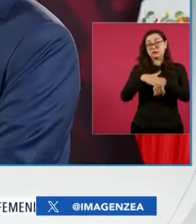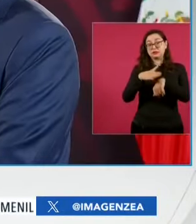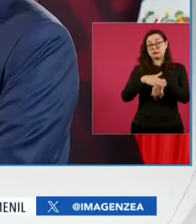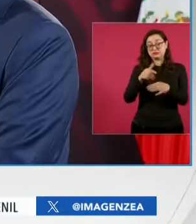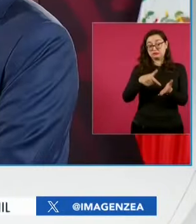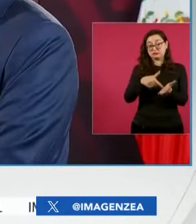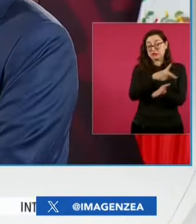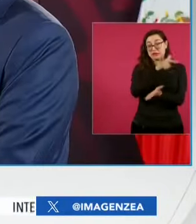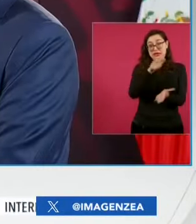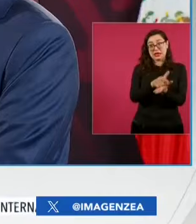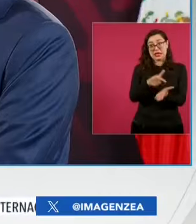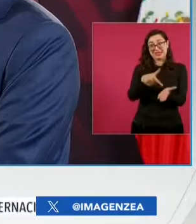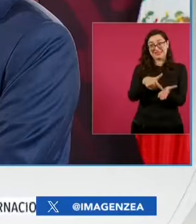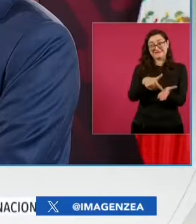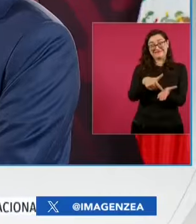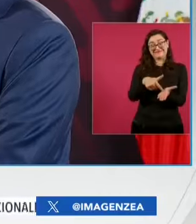injusto